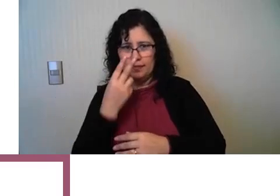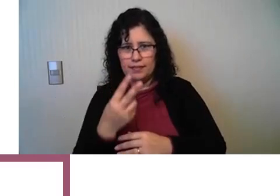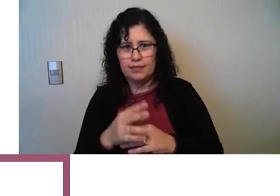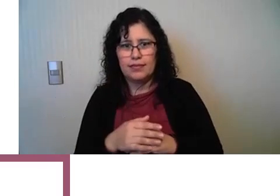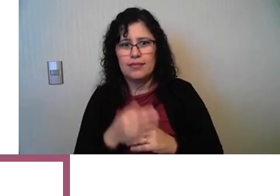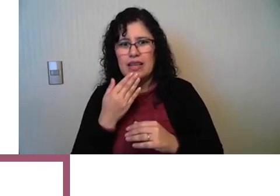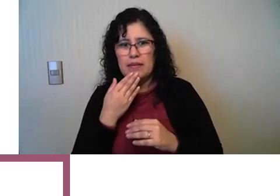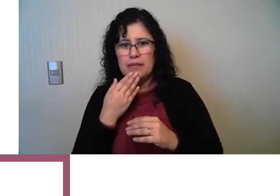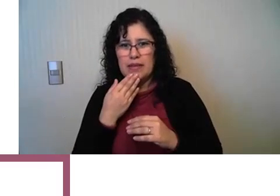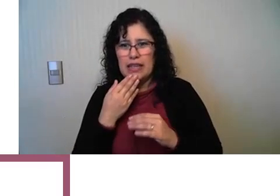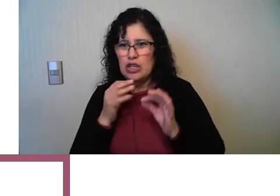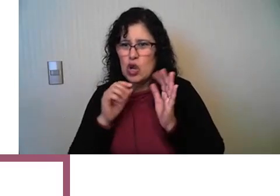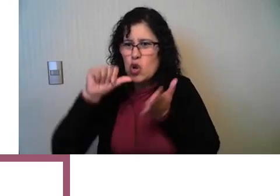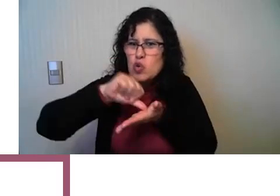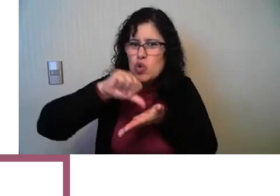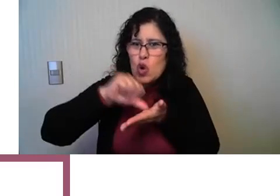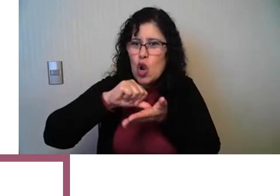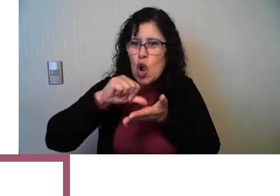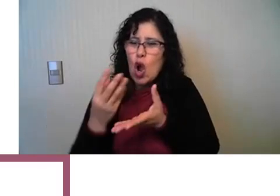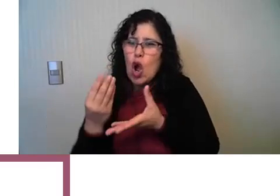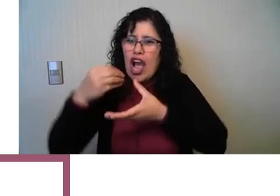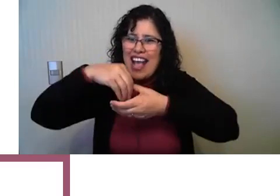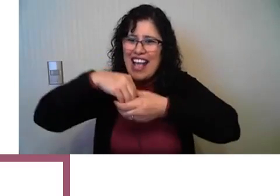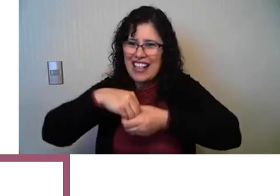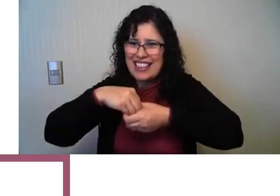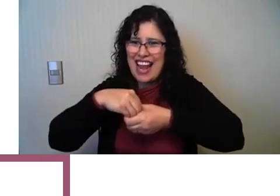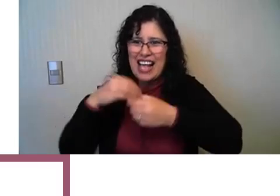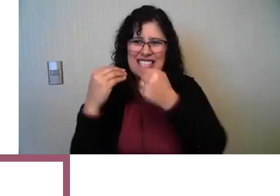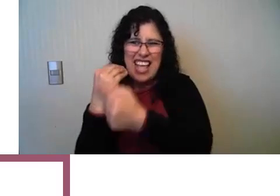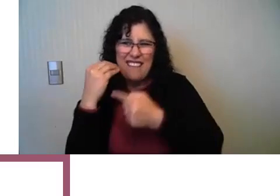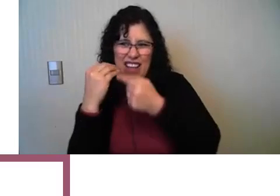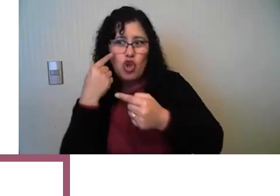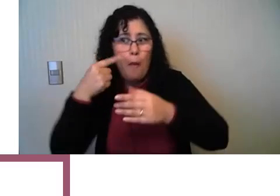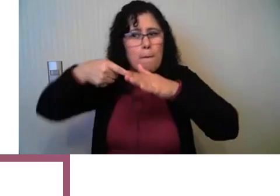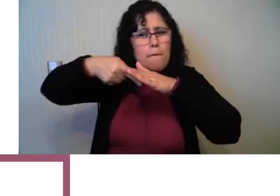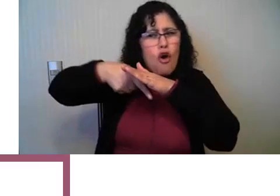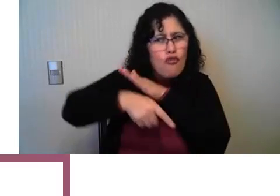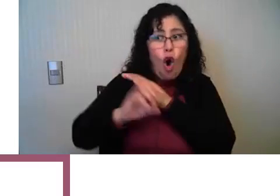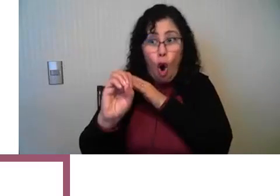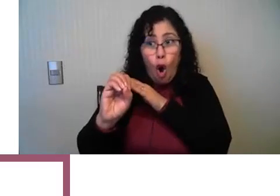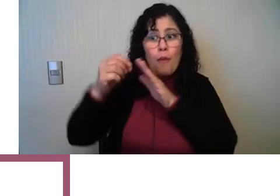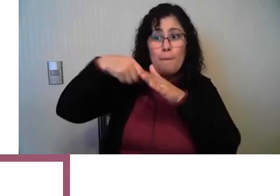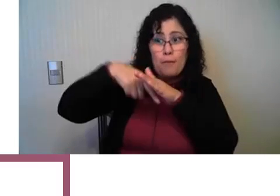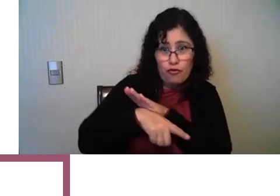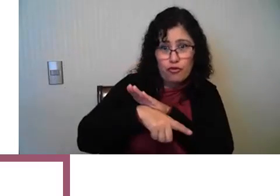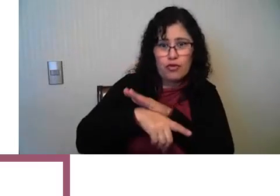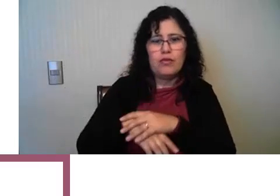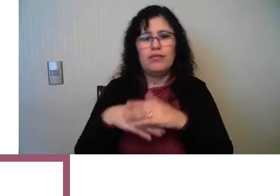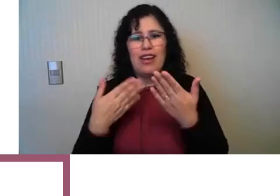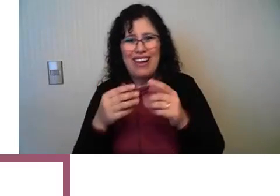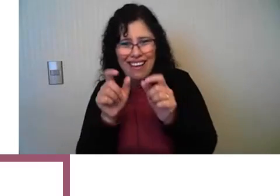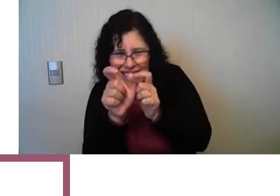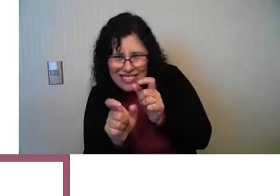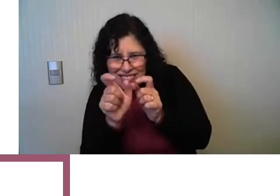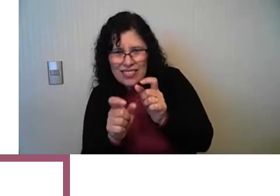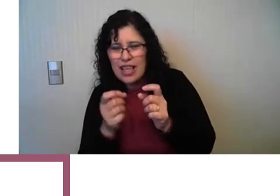núcleos intracerebelosos o profundos. Aquí en la parte media, el núcleo del fastigio, son 2,